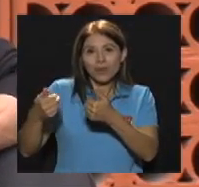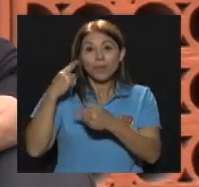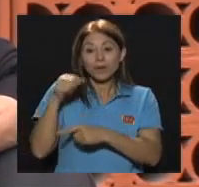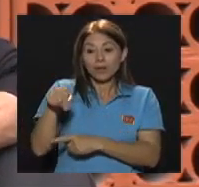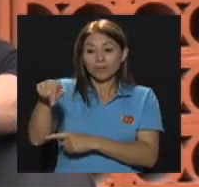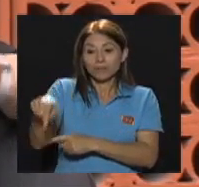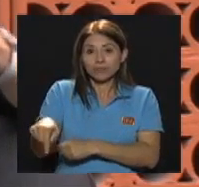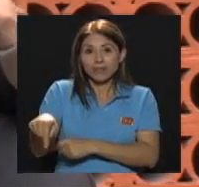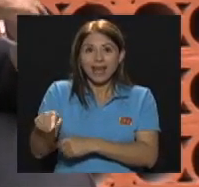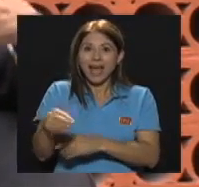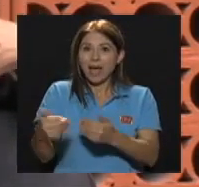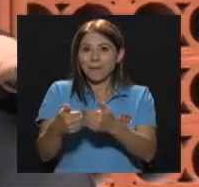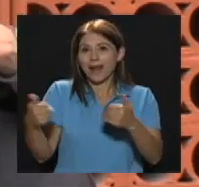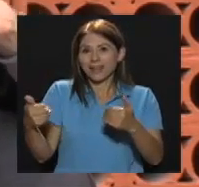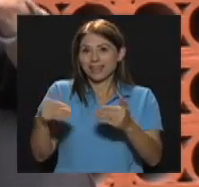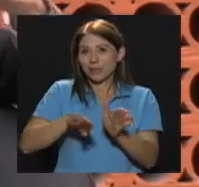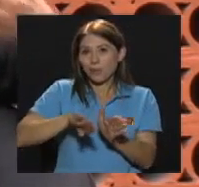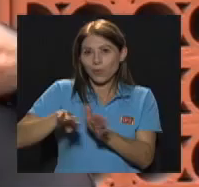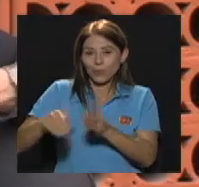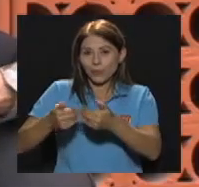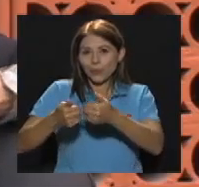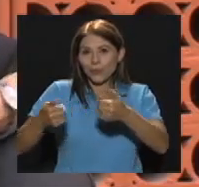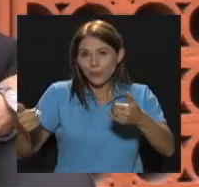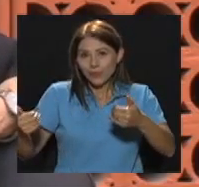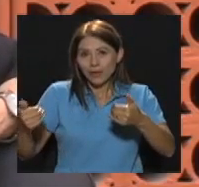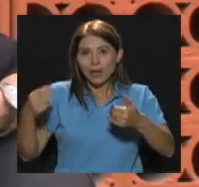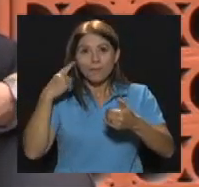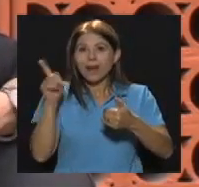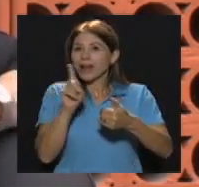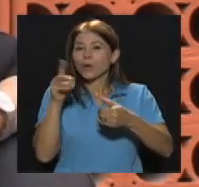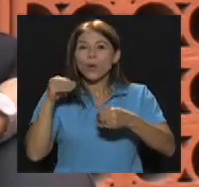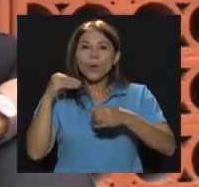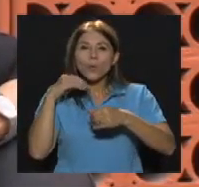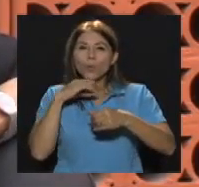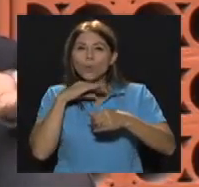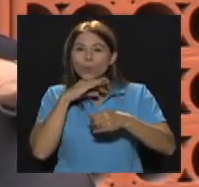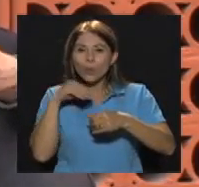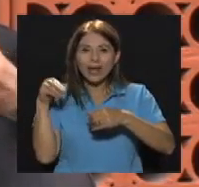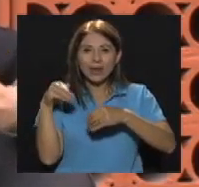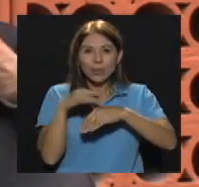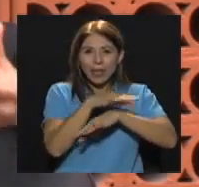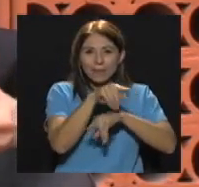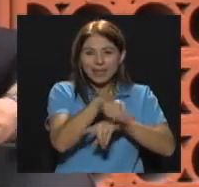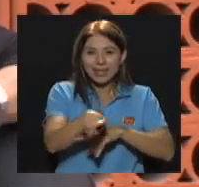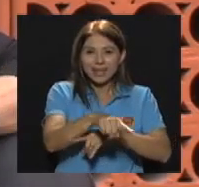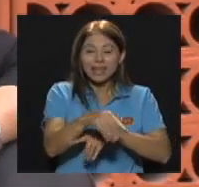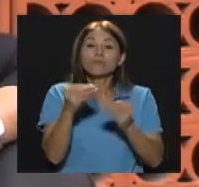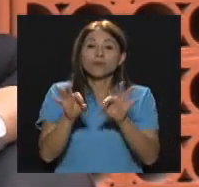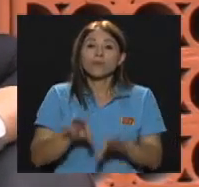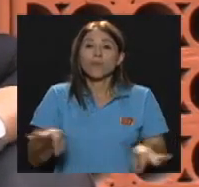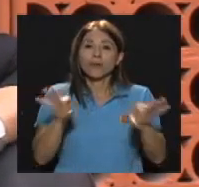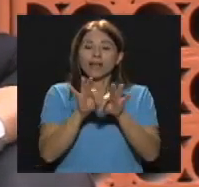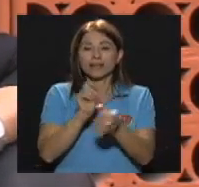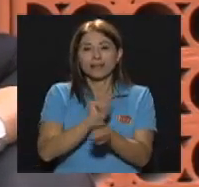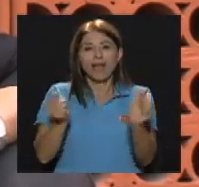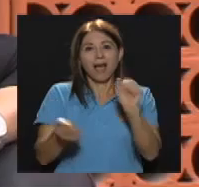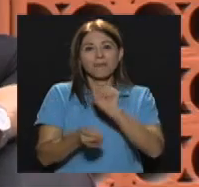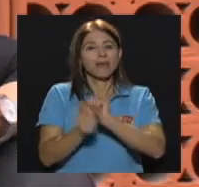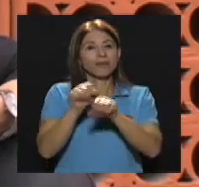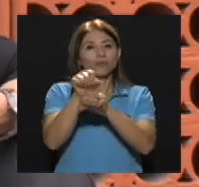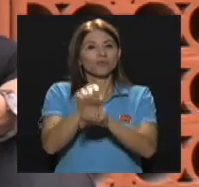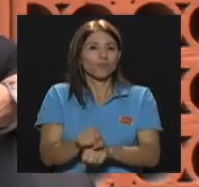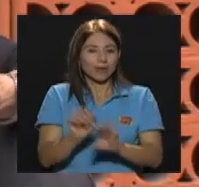de la ducha, de la parte donde uno se está más bien aseando, y eso es fundamental, ¿verdad? Cambiar un poco las costumbres